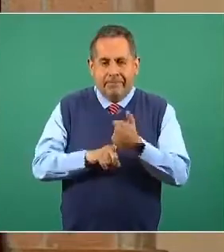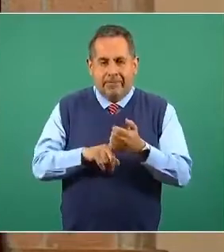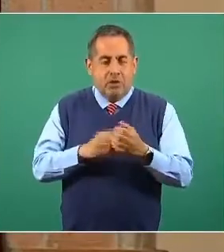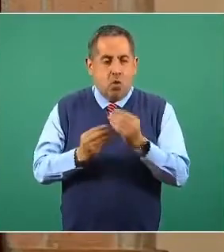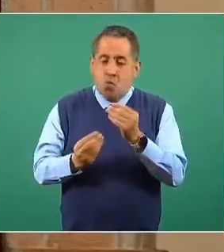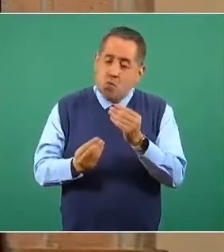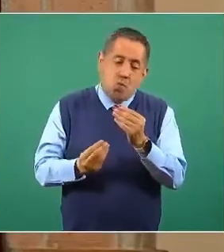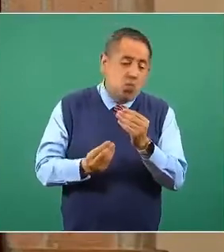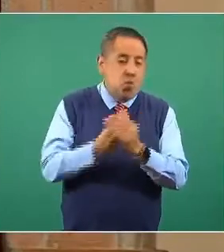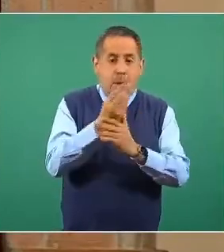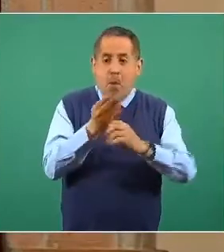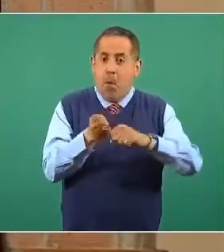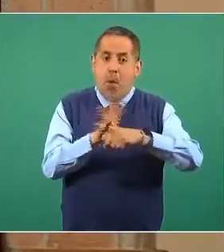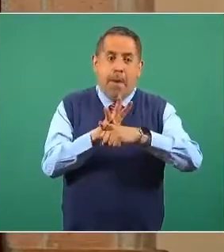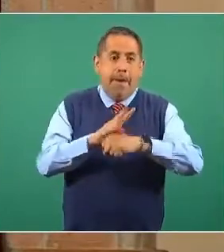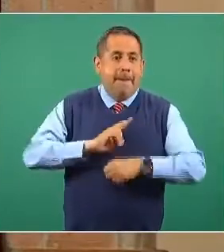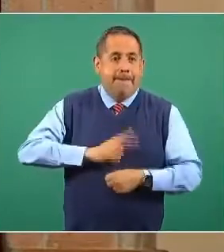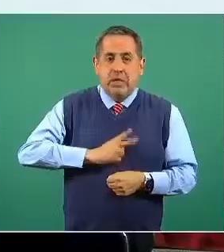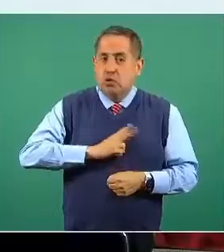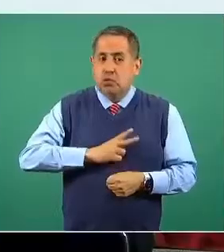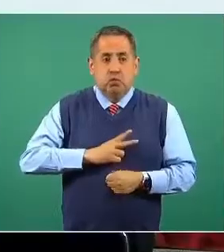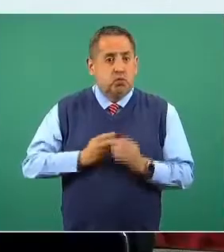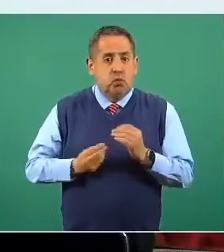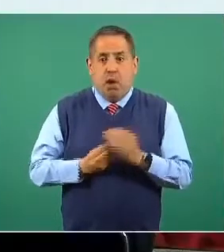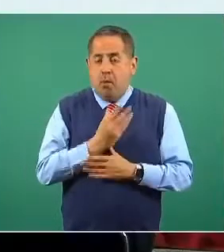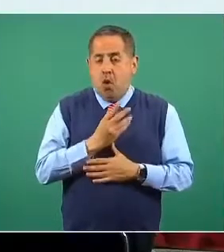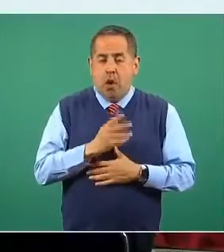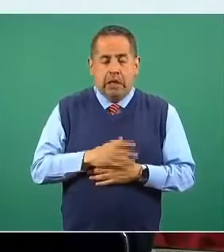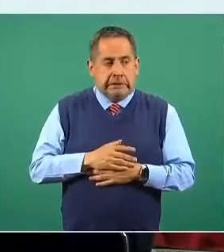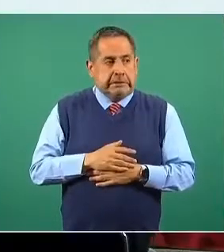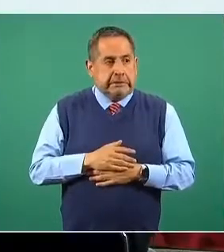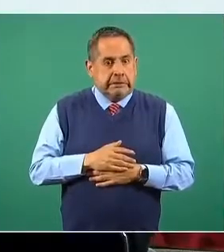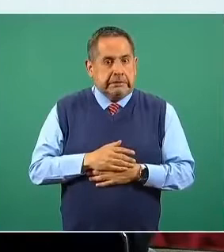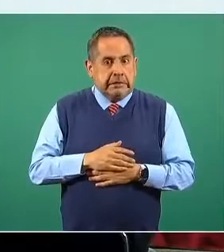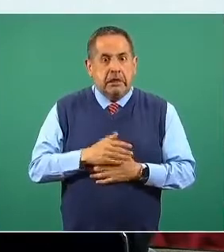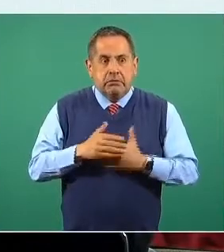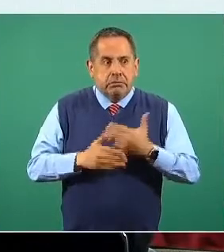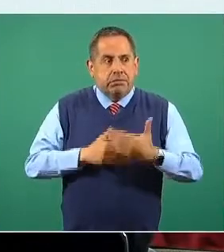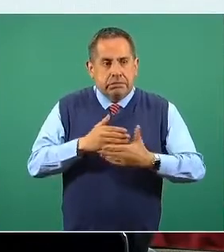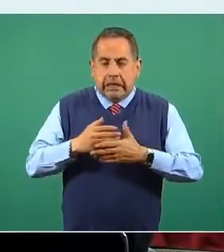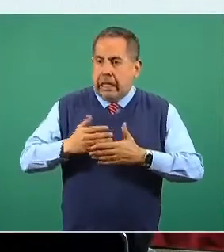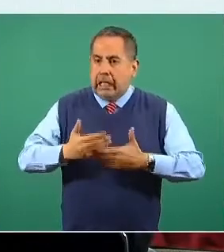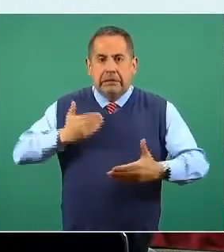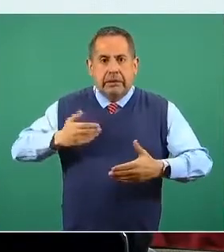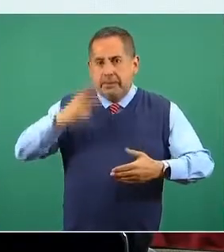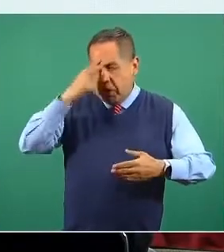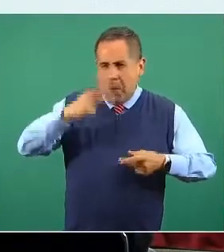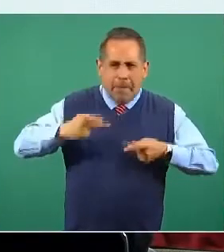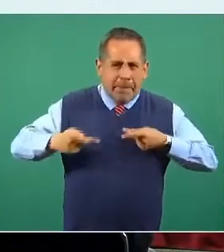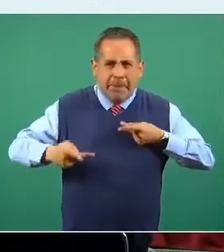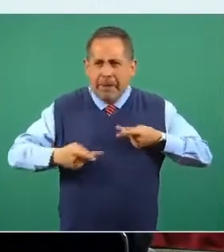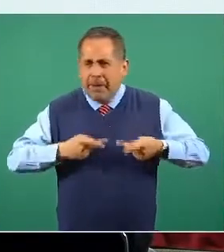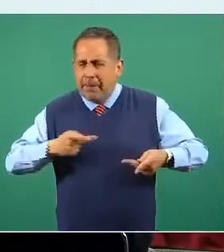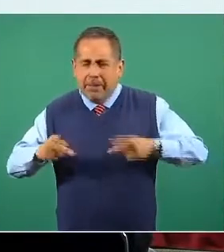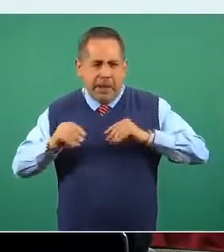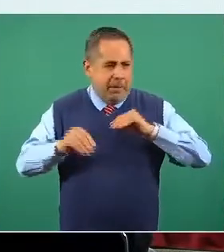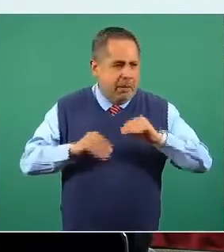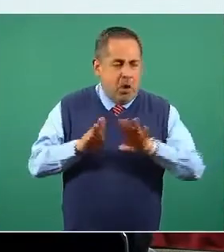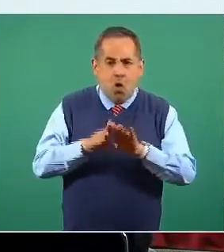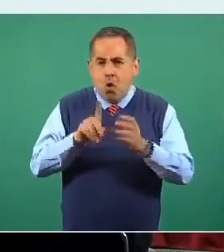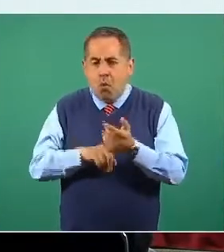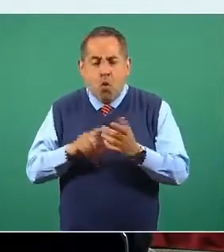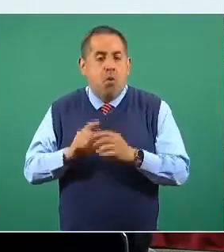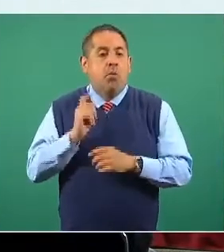un nuevo virus. Ante eso se empezaban ya a detonar diferentes procesos de preparación que iniciaron precisamente